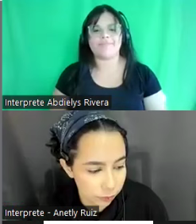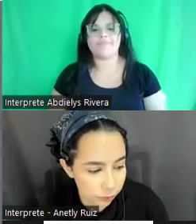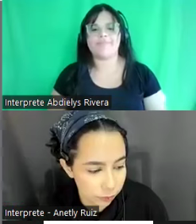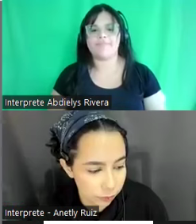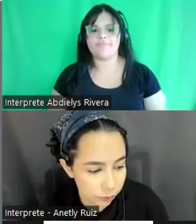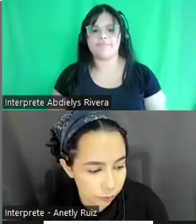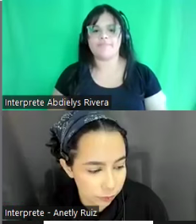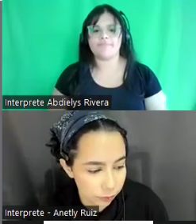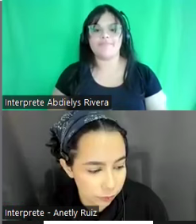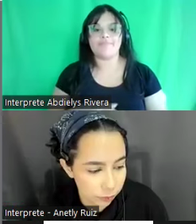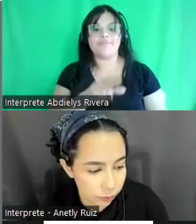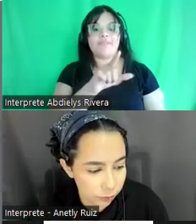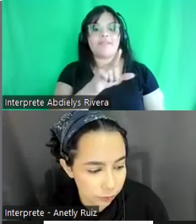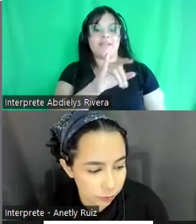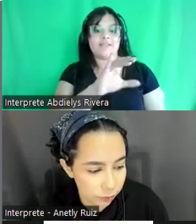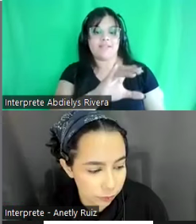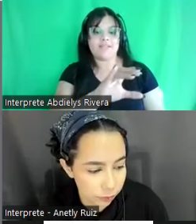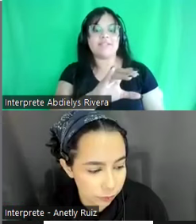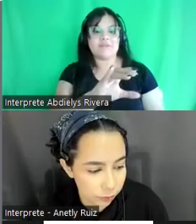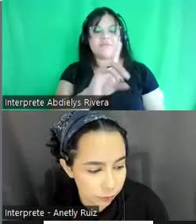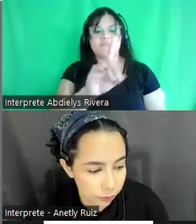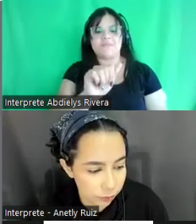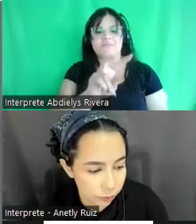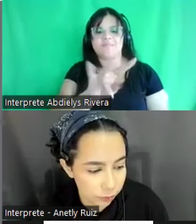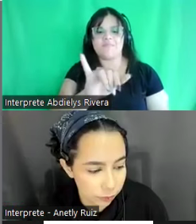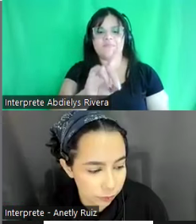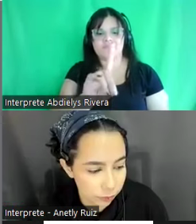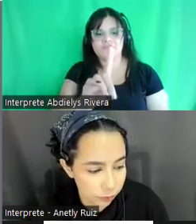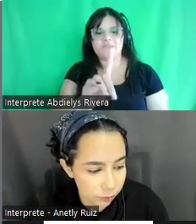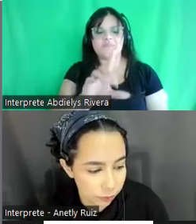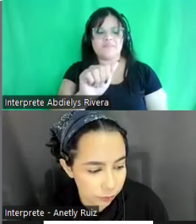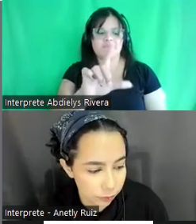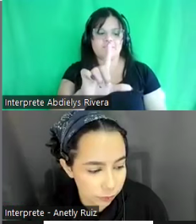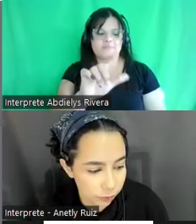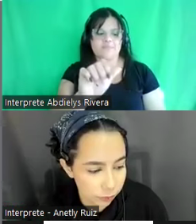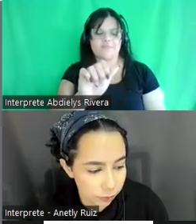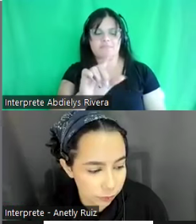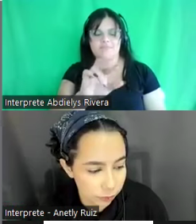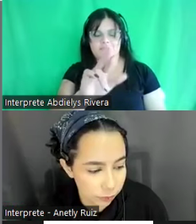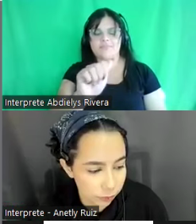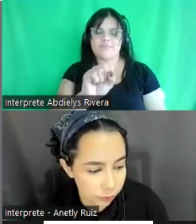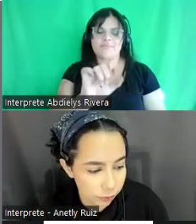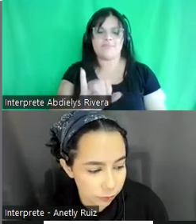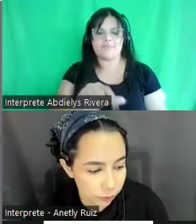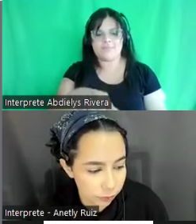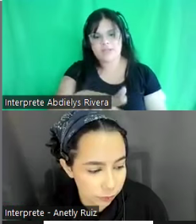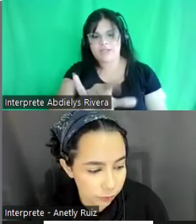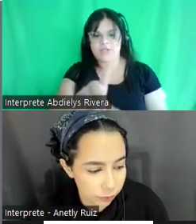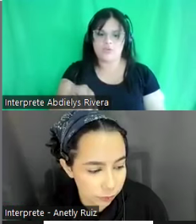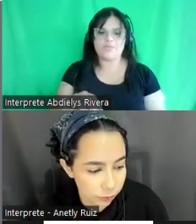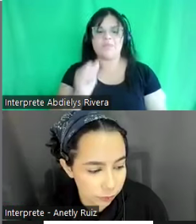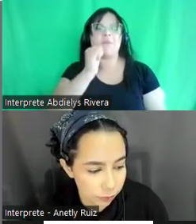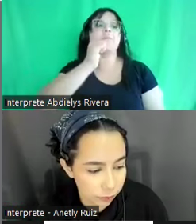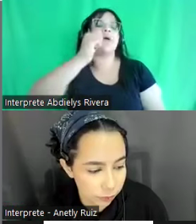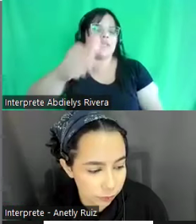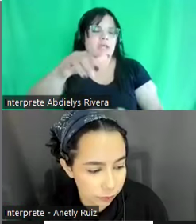El licenciado David Carrasquillo es quien nos va a estar acompañando durante la tarde de mañana, en la próxima sesión. Voy